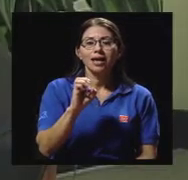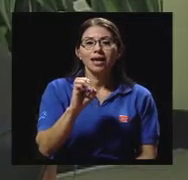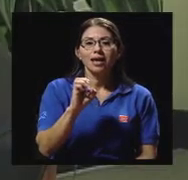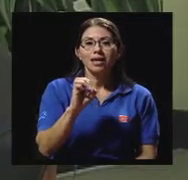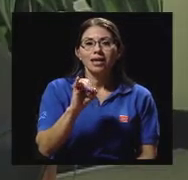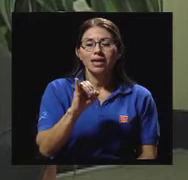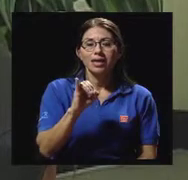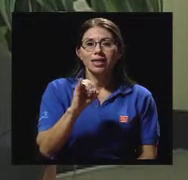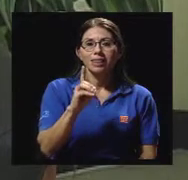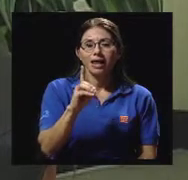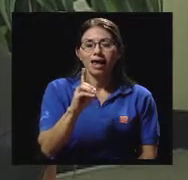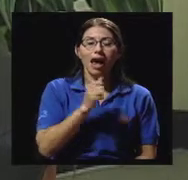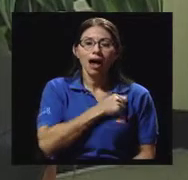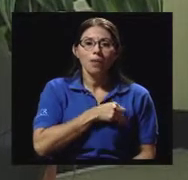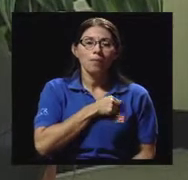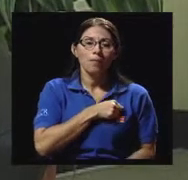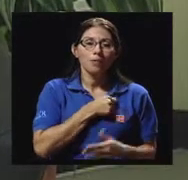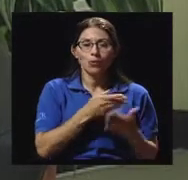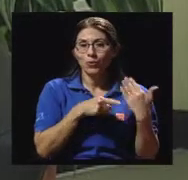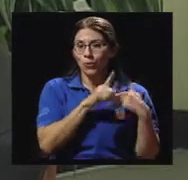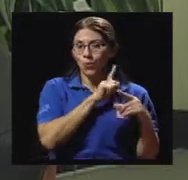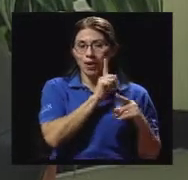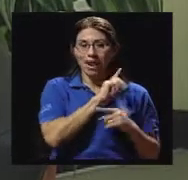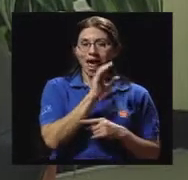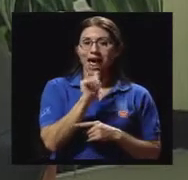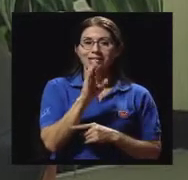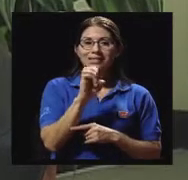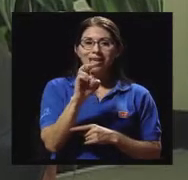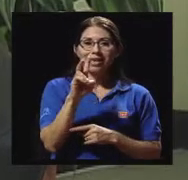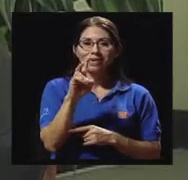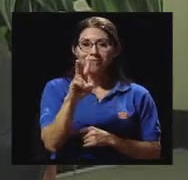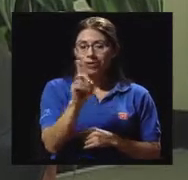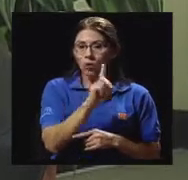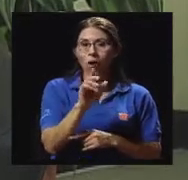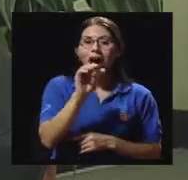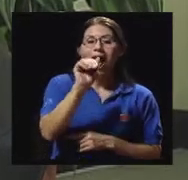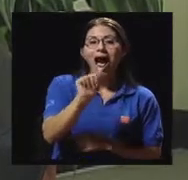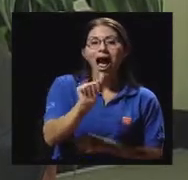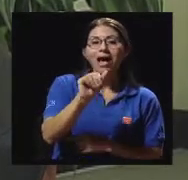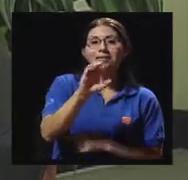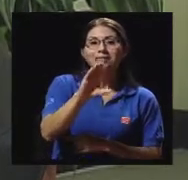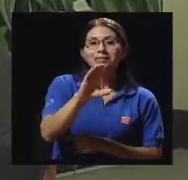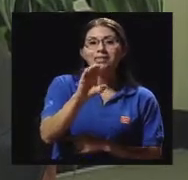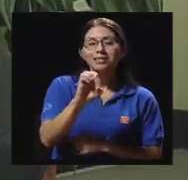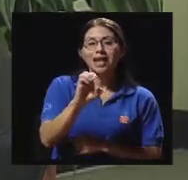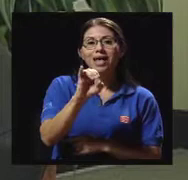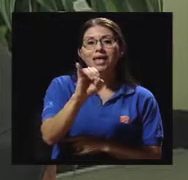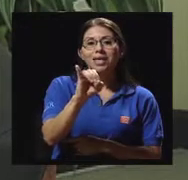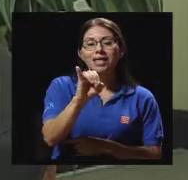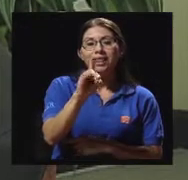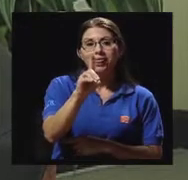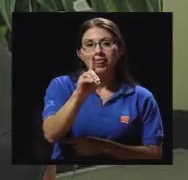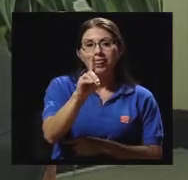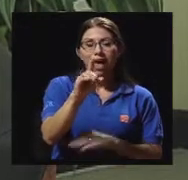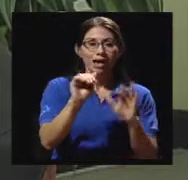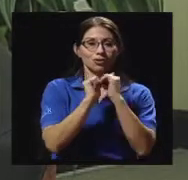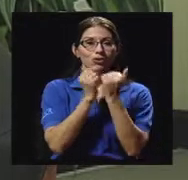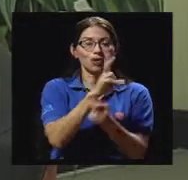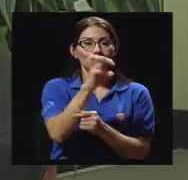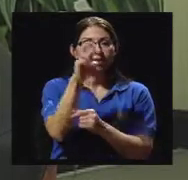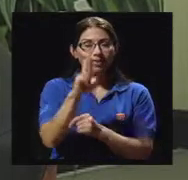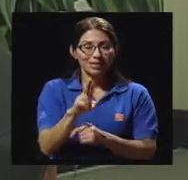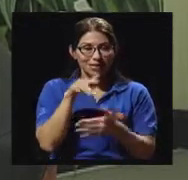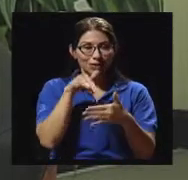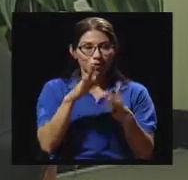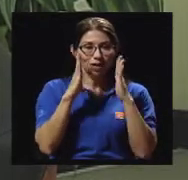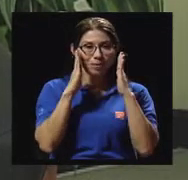ACEID. A-C-E-I-D. Oh. En todas en mayúscula es la Asociación Costarricense de Estudios e Intervención en Drogas.